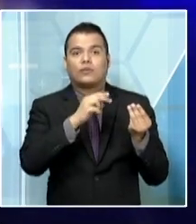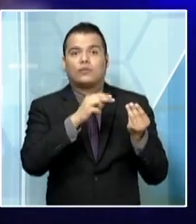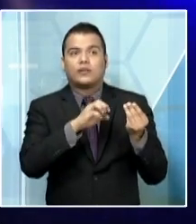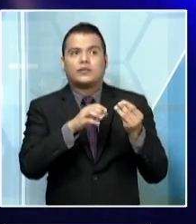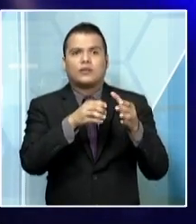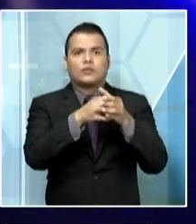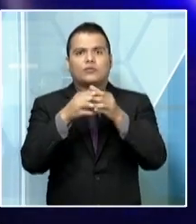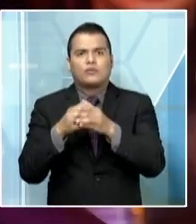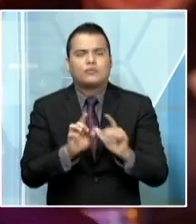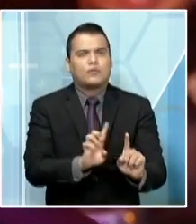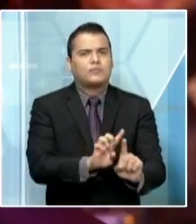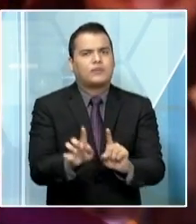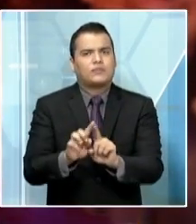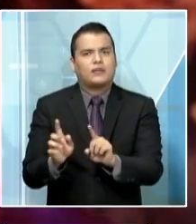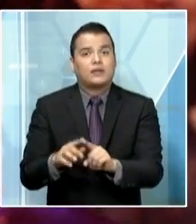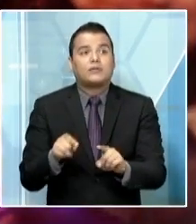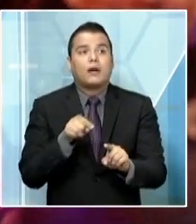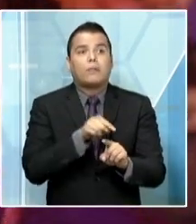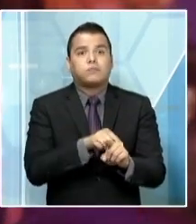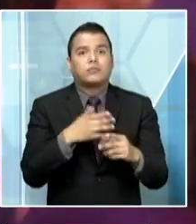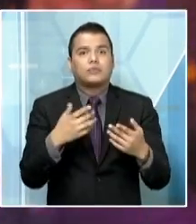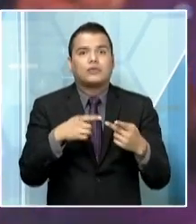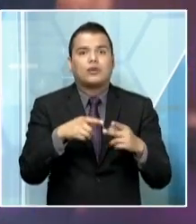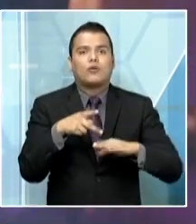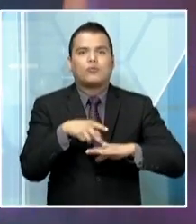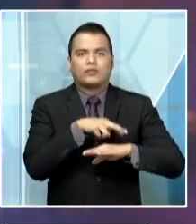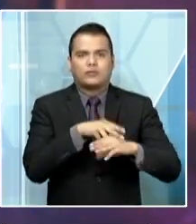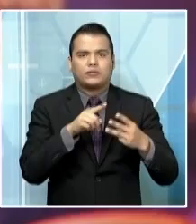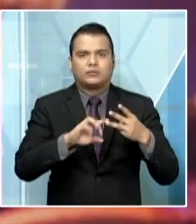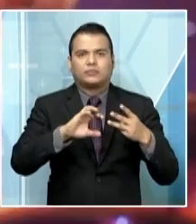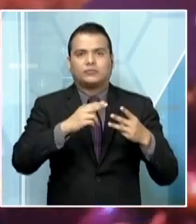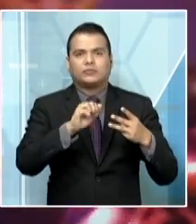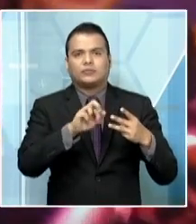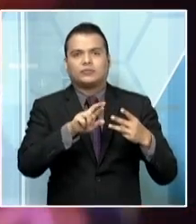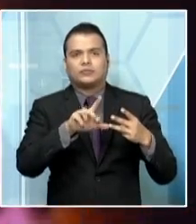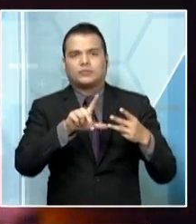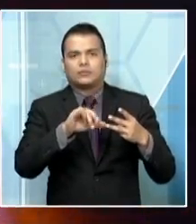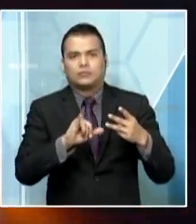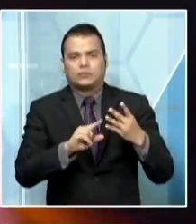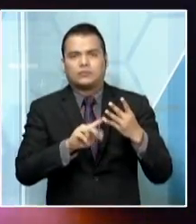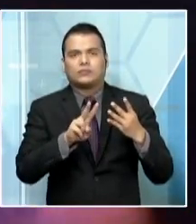orquestas y artistas como la Puerto Rican Power, Charlie Cruz, Víctor Manuel y el Gallo Tito Rojas.